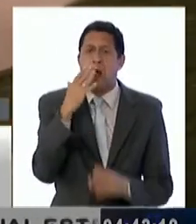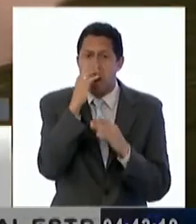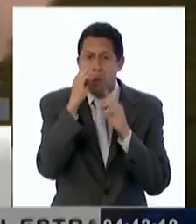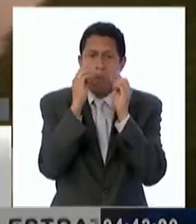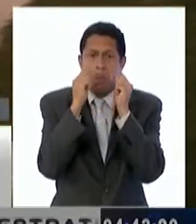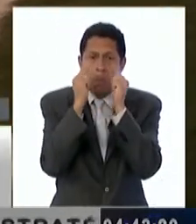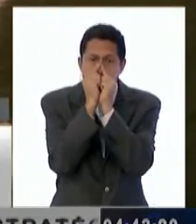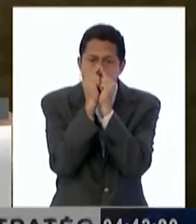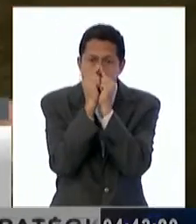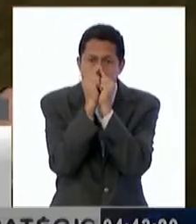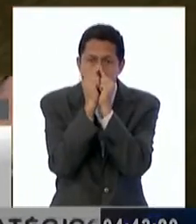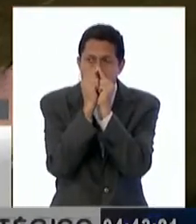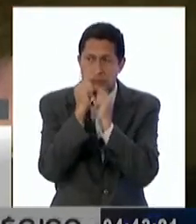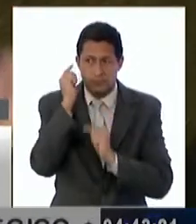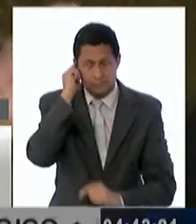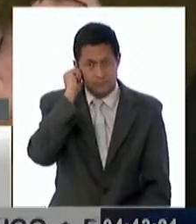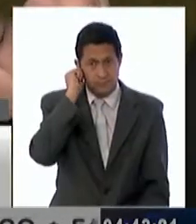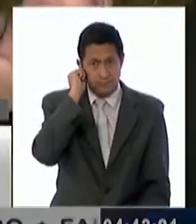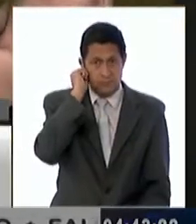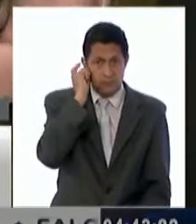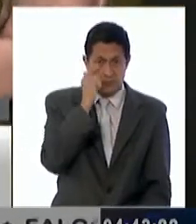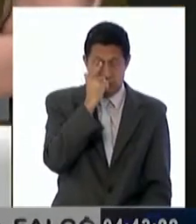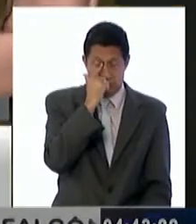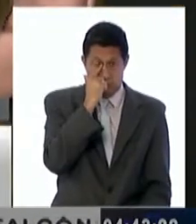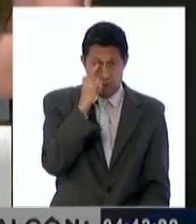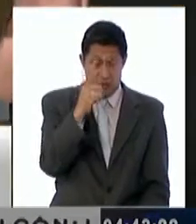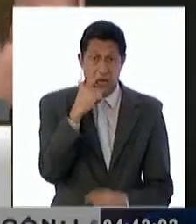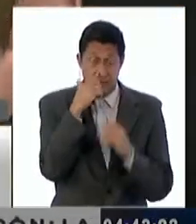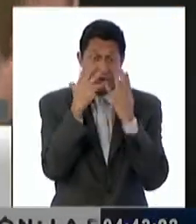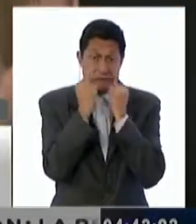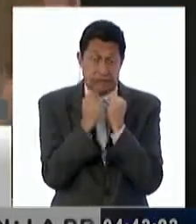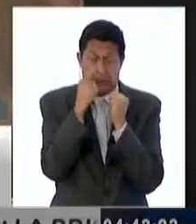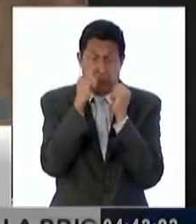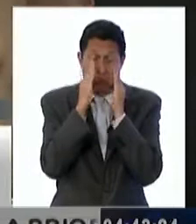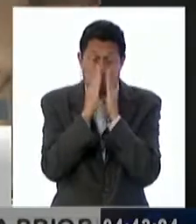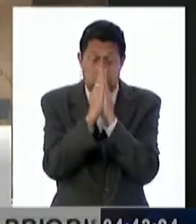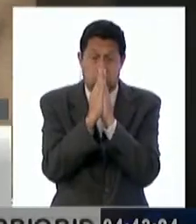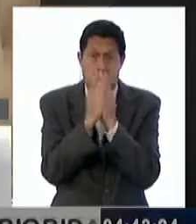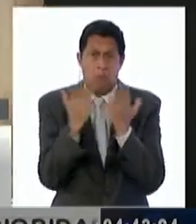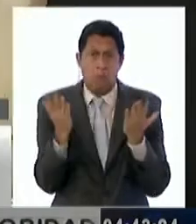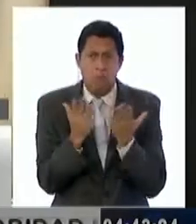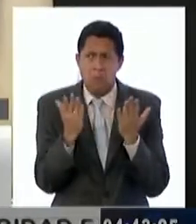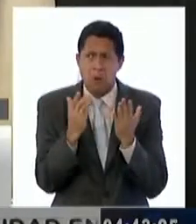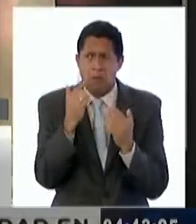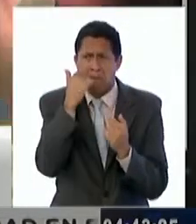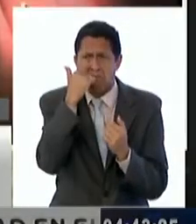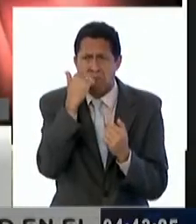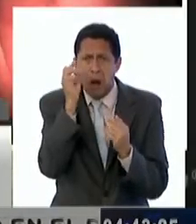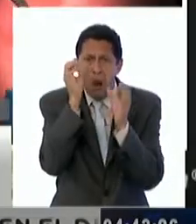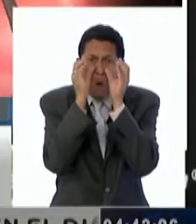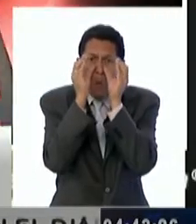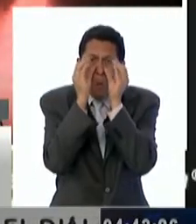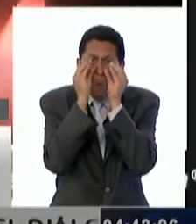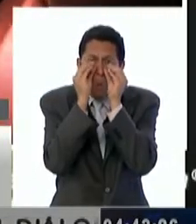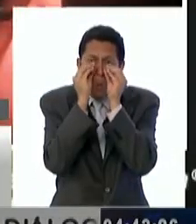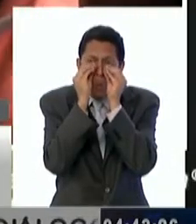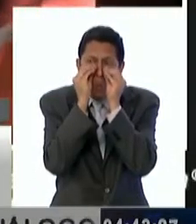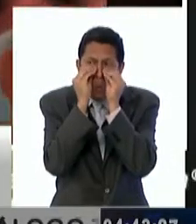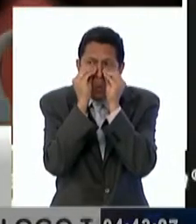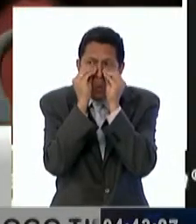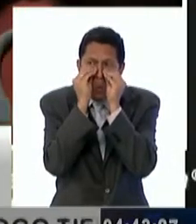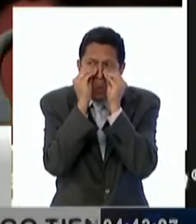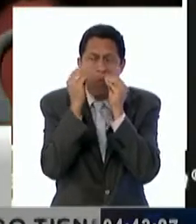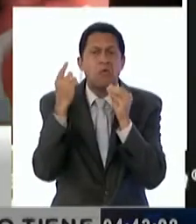paradójica de la fosa nasal y la sequedad nasal se produce debido a la pérdida de tejido de los cornetes que son la estructura